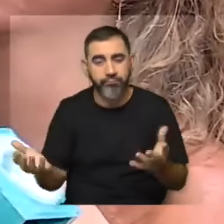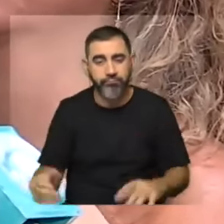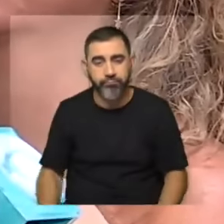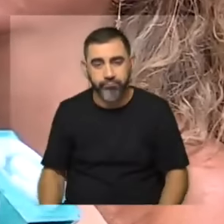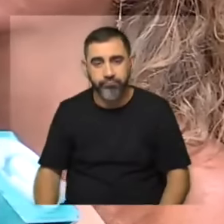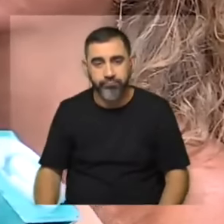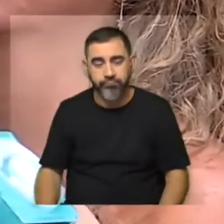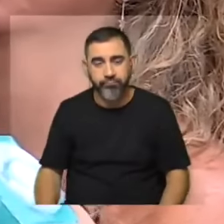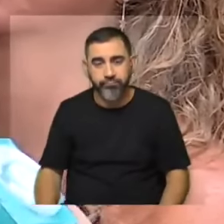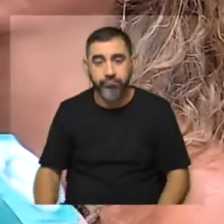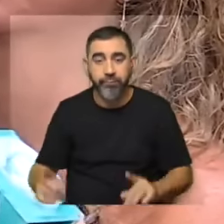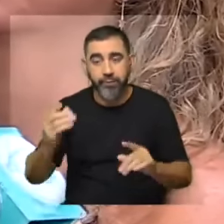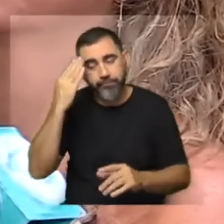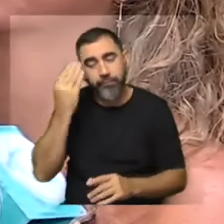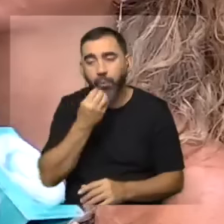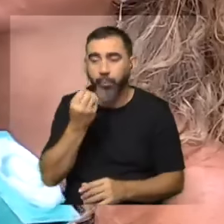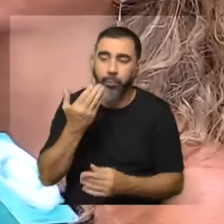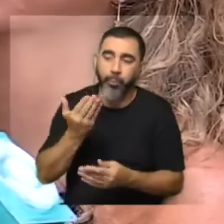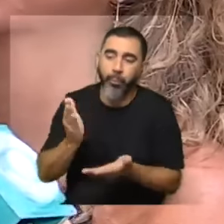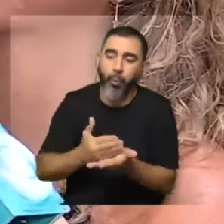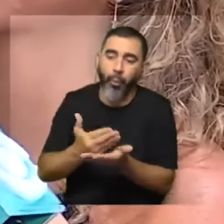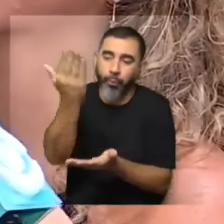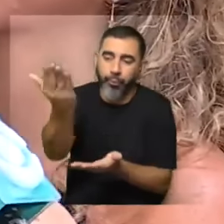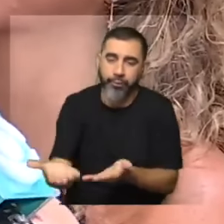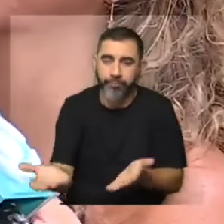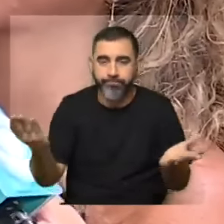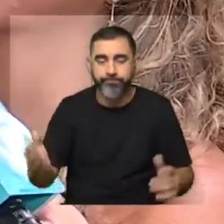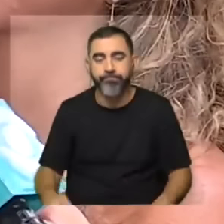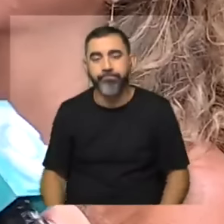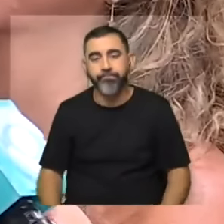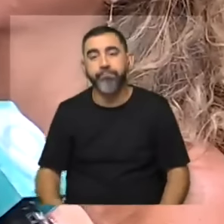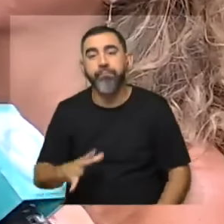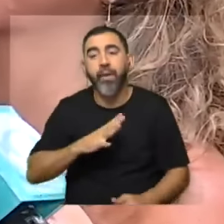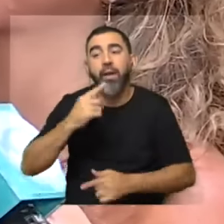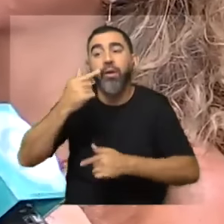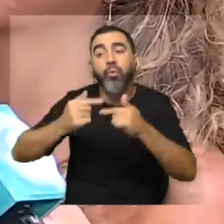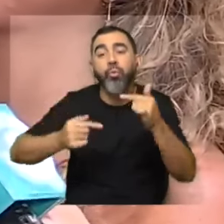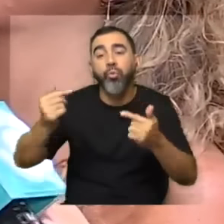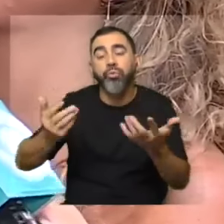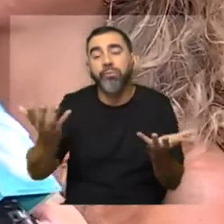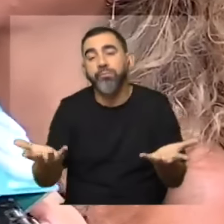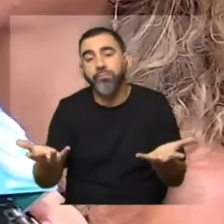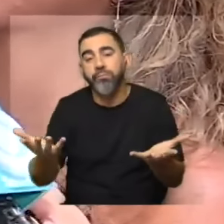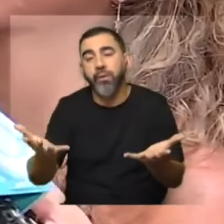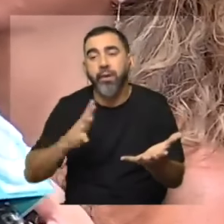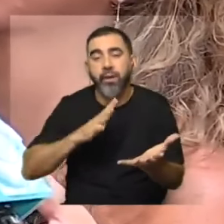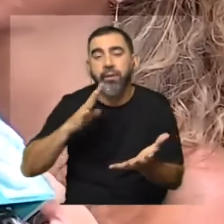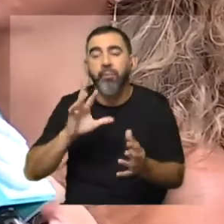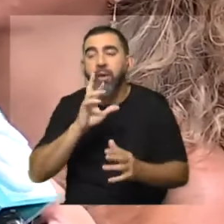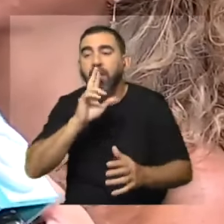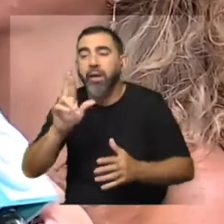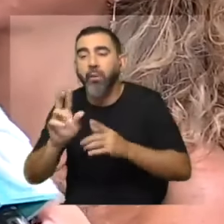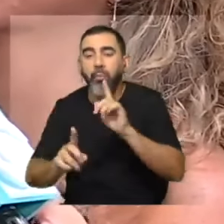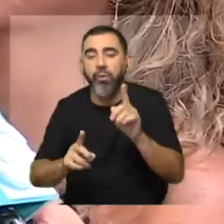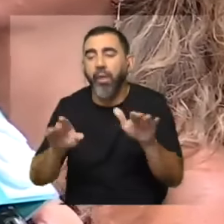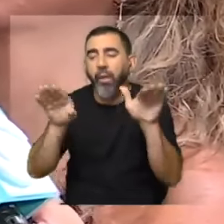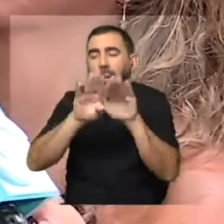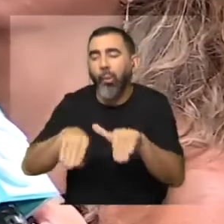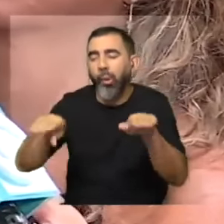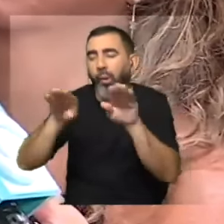que ser considerado no yo creo que hay cosas que no y él se mueve en un nivel de respuesta que siempre igual